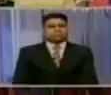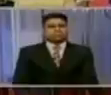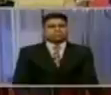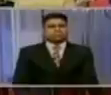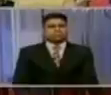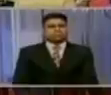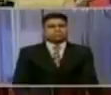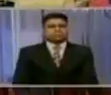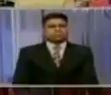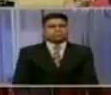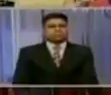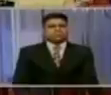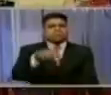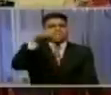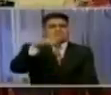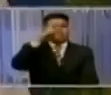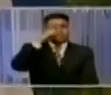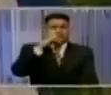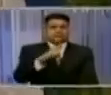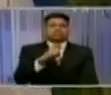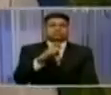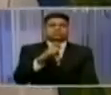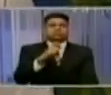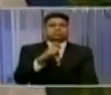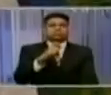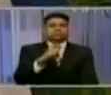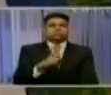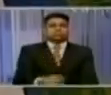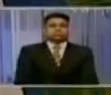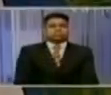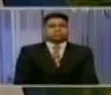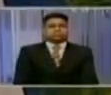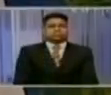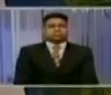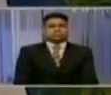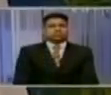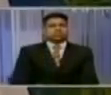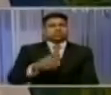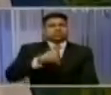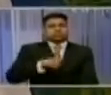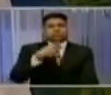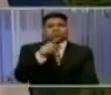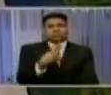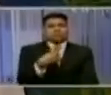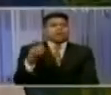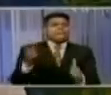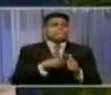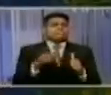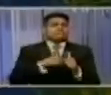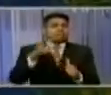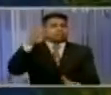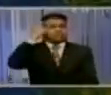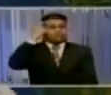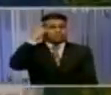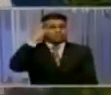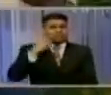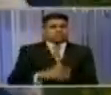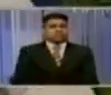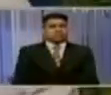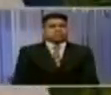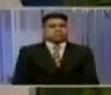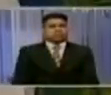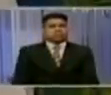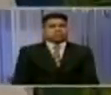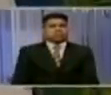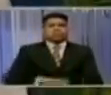Y este año tan complejo también, yo lo dije desde el primer día, porque empezó Mr.